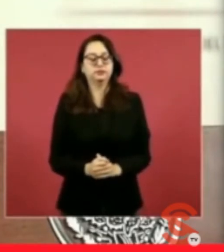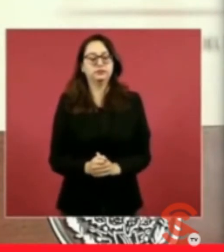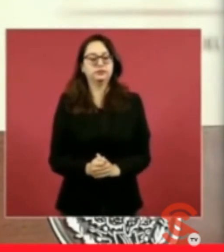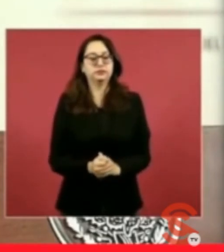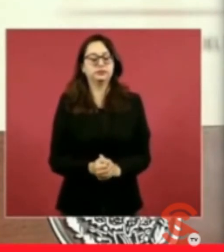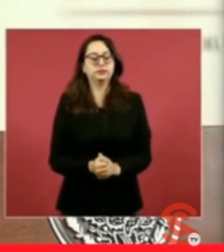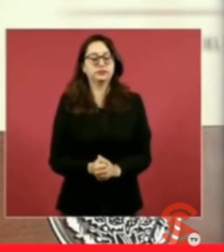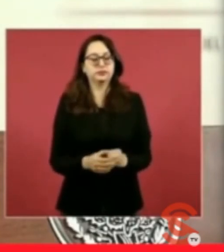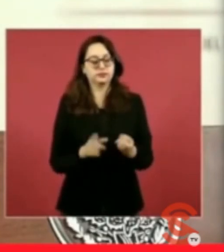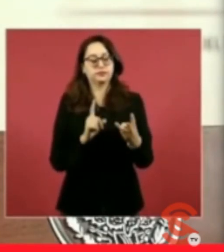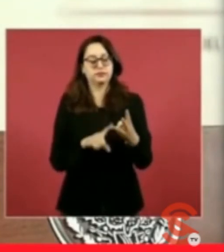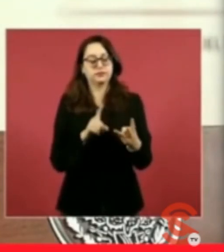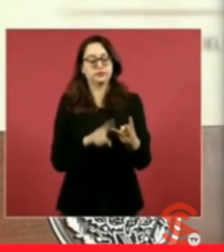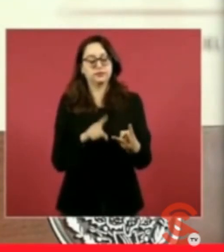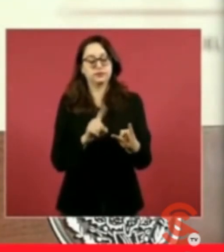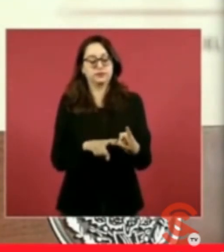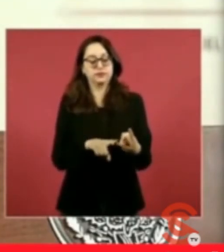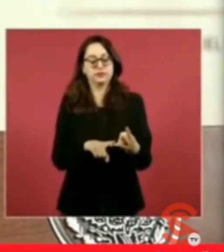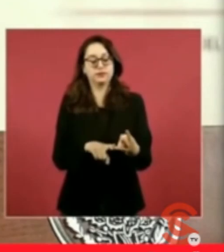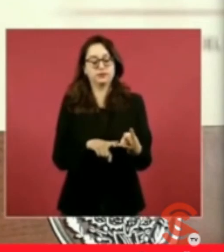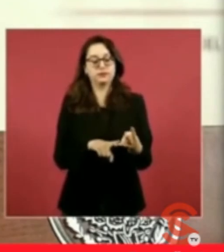nación